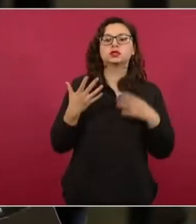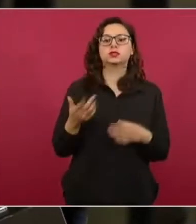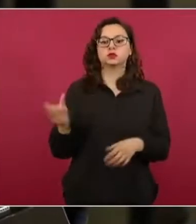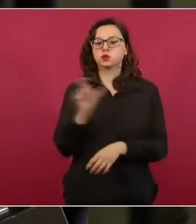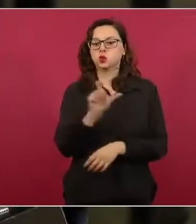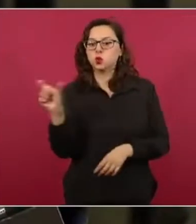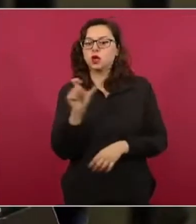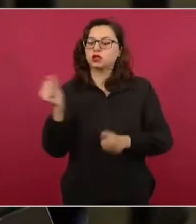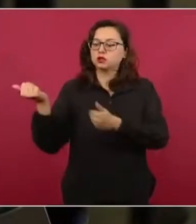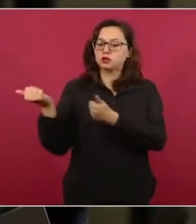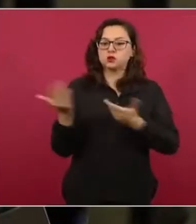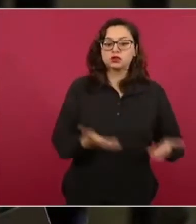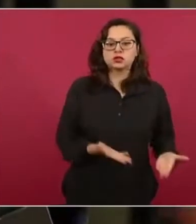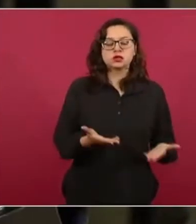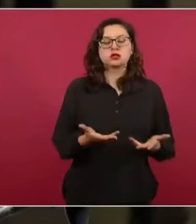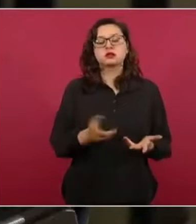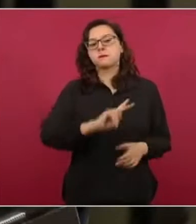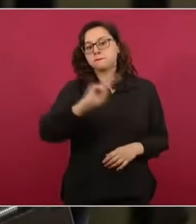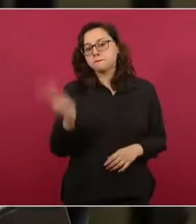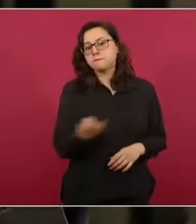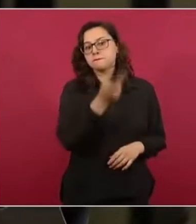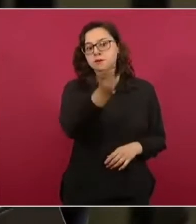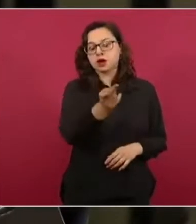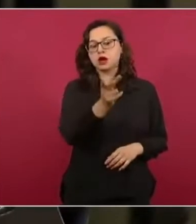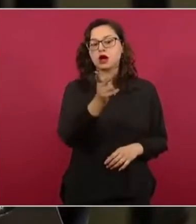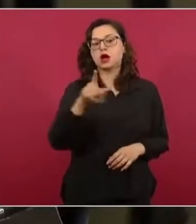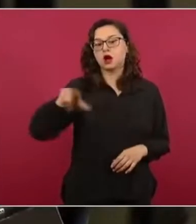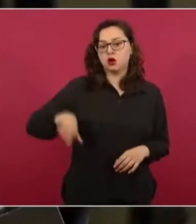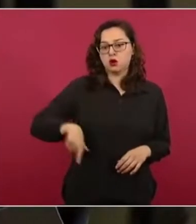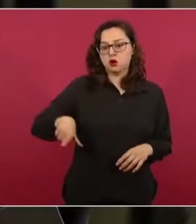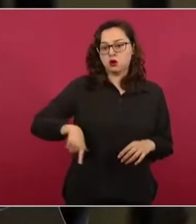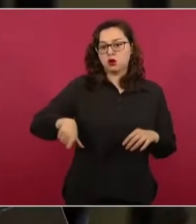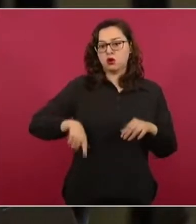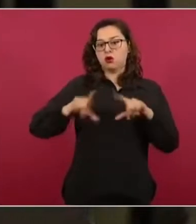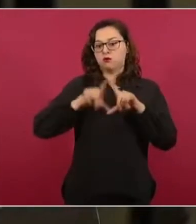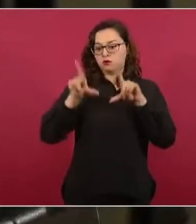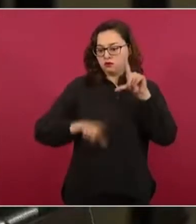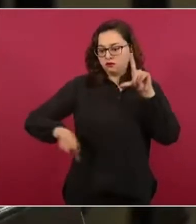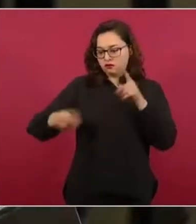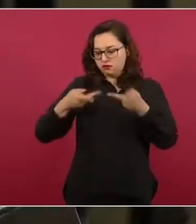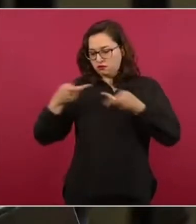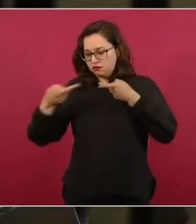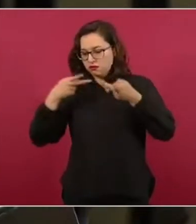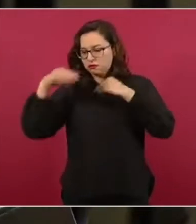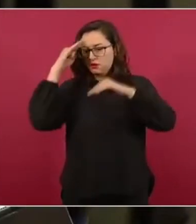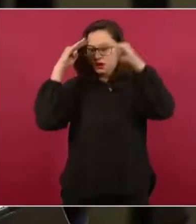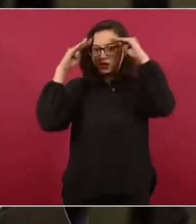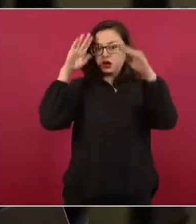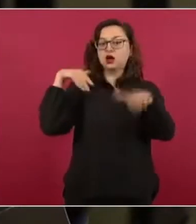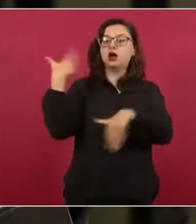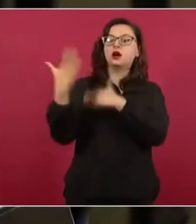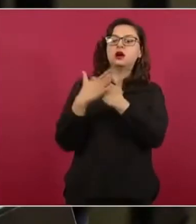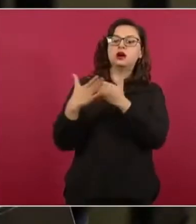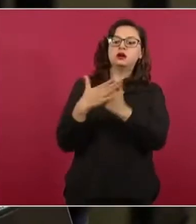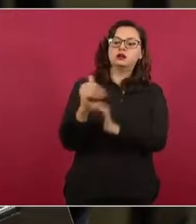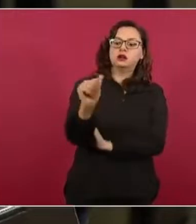México? Y preguntarle, presidente, si es un plan del gobierno federal que el próximo agosto, el inicio del siguiente